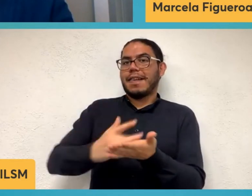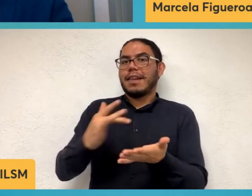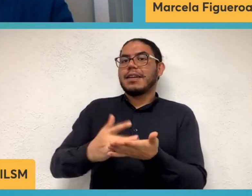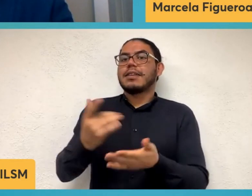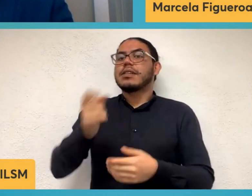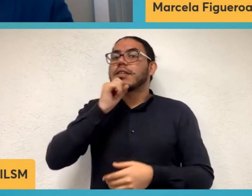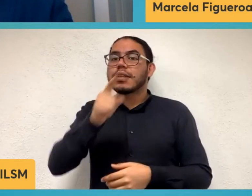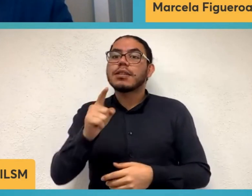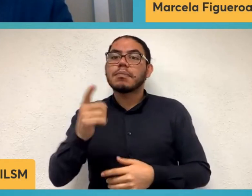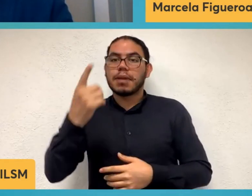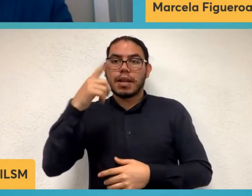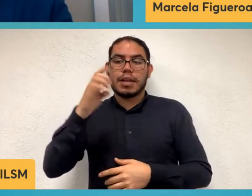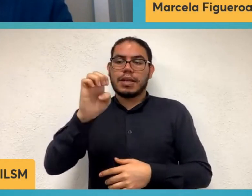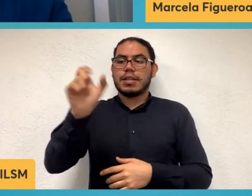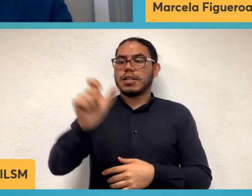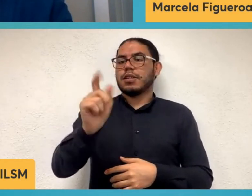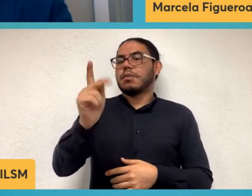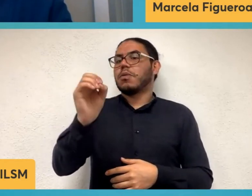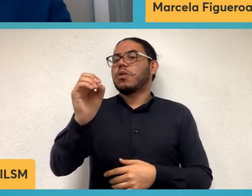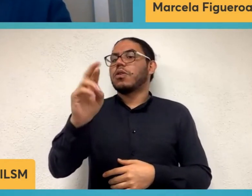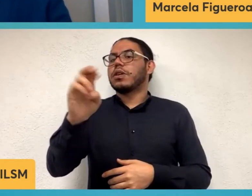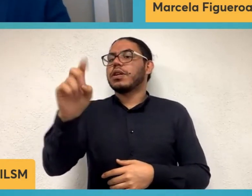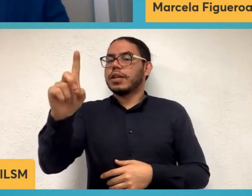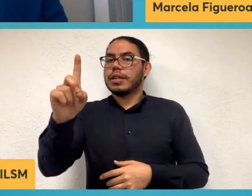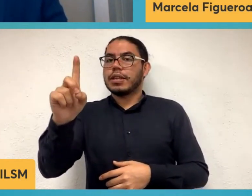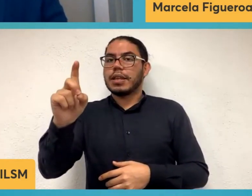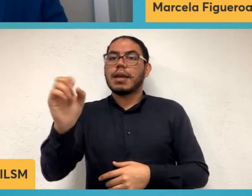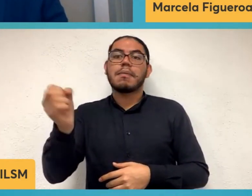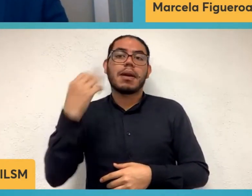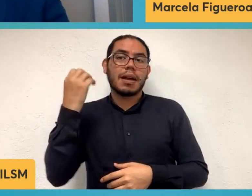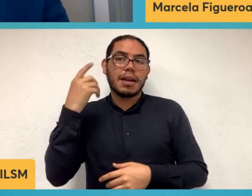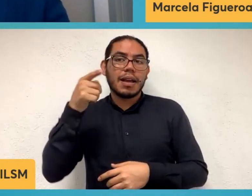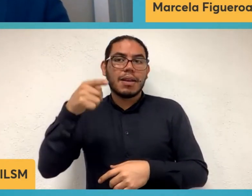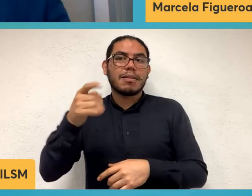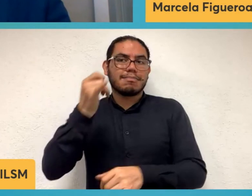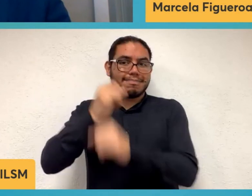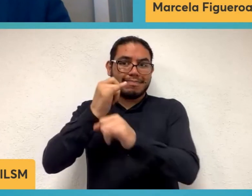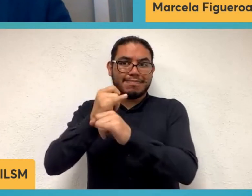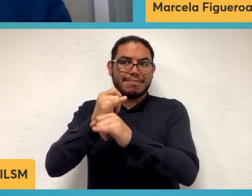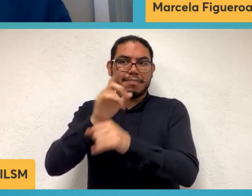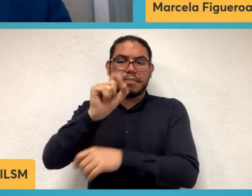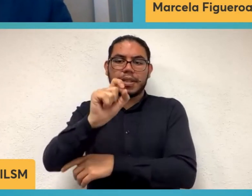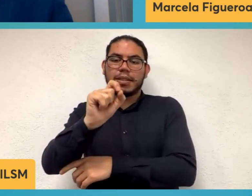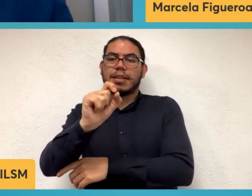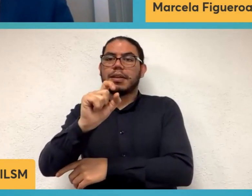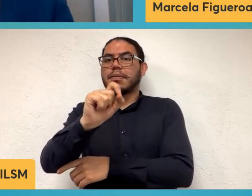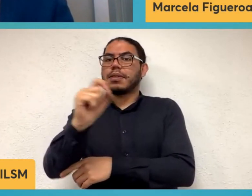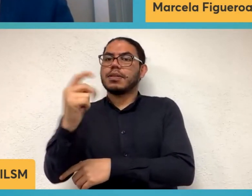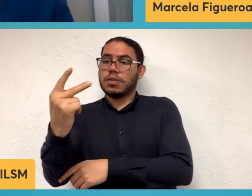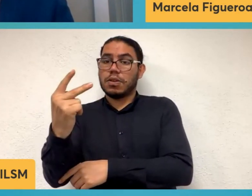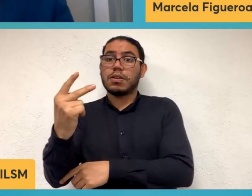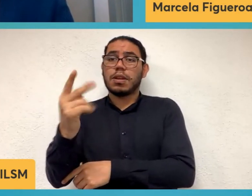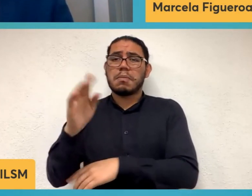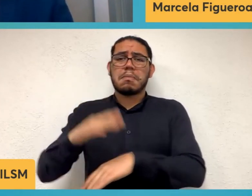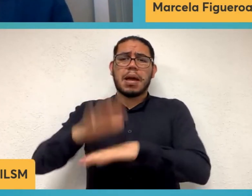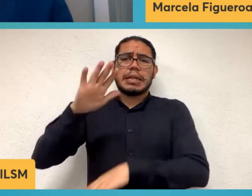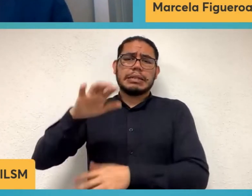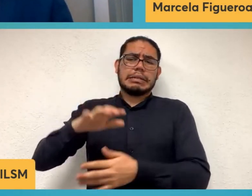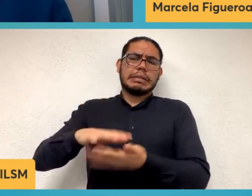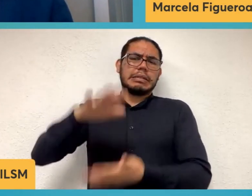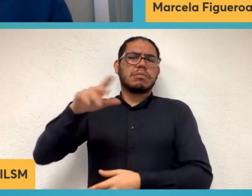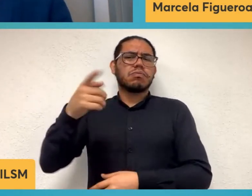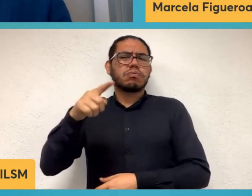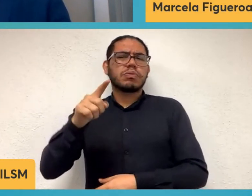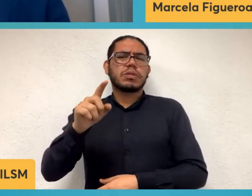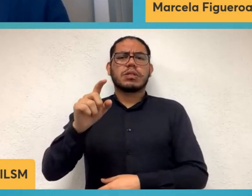esta ExpoRed de Asociaciones Virtual 2022, como más de 50 aliados, como el